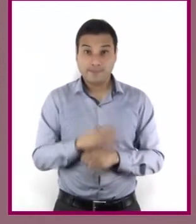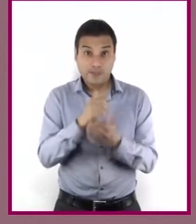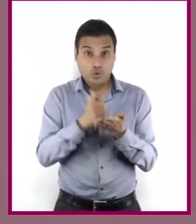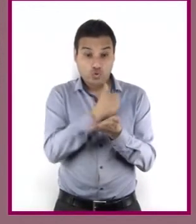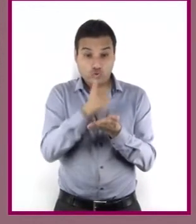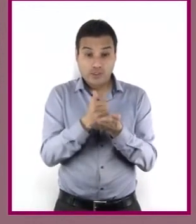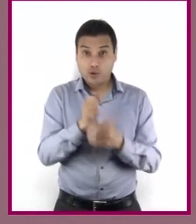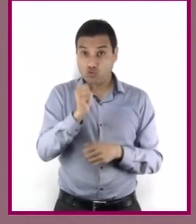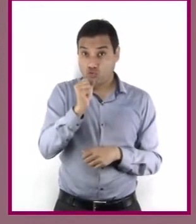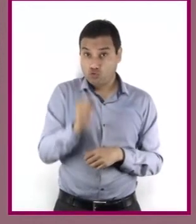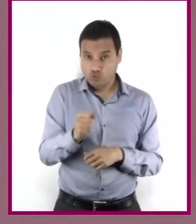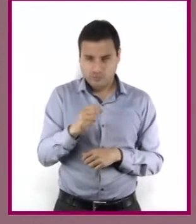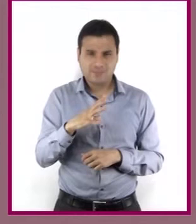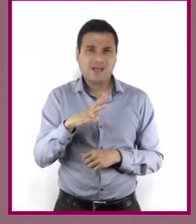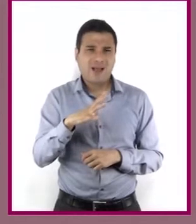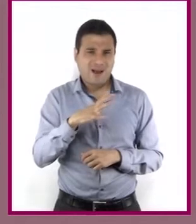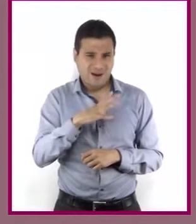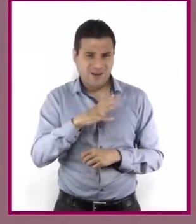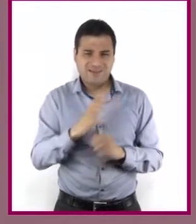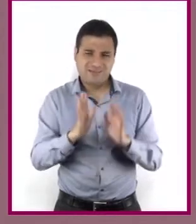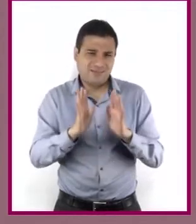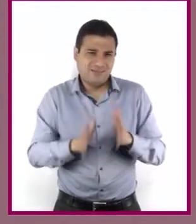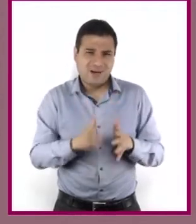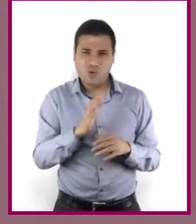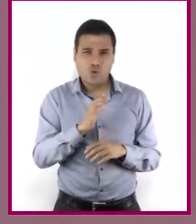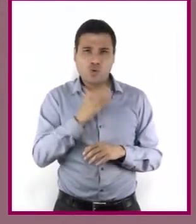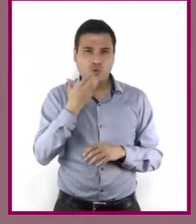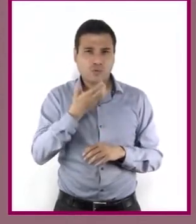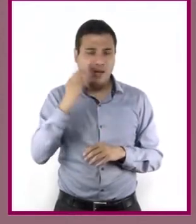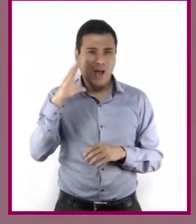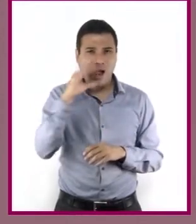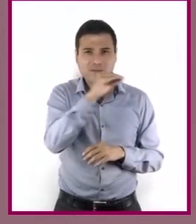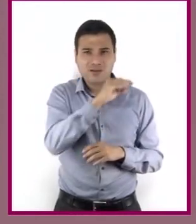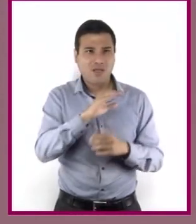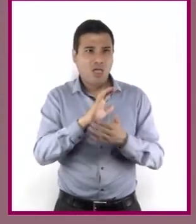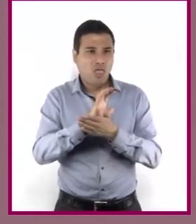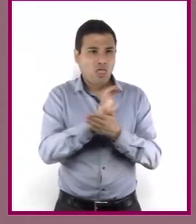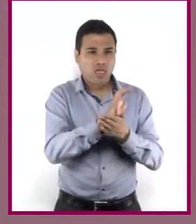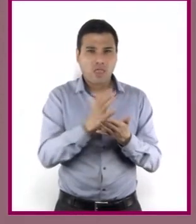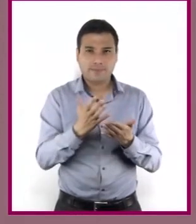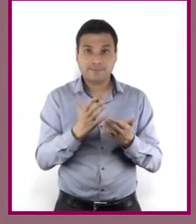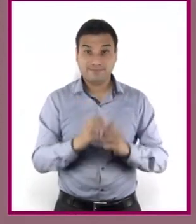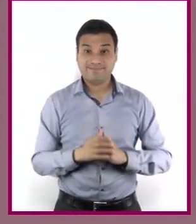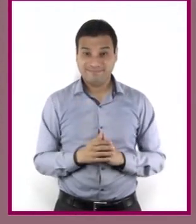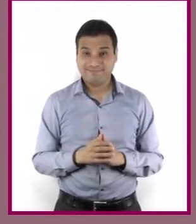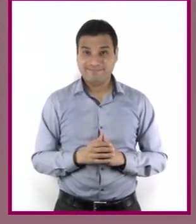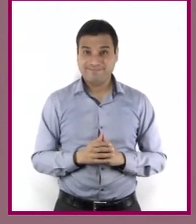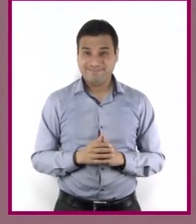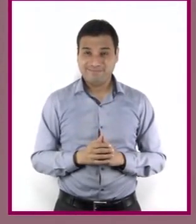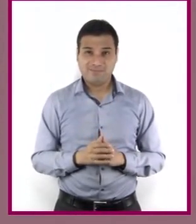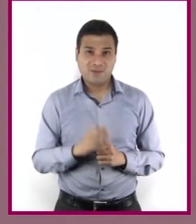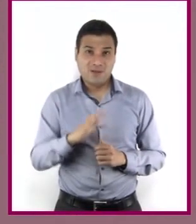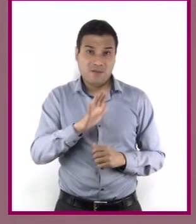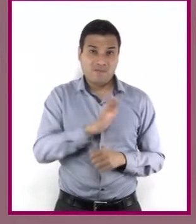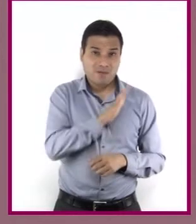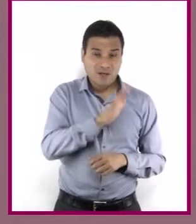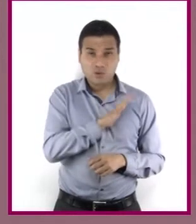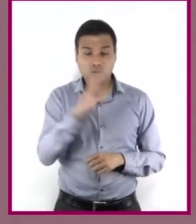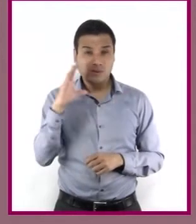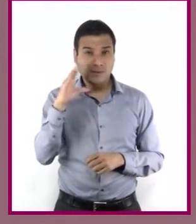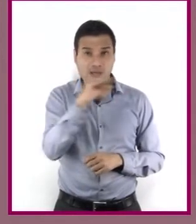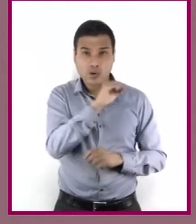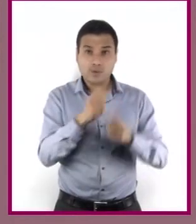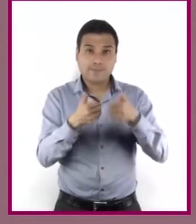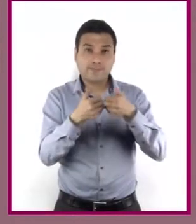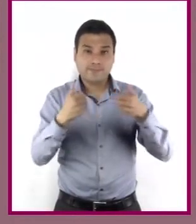una política de segregación, en la que los afrodescendientes debían obedecer normas que los separaban del resto de la población.